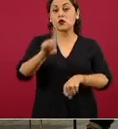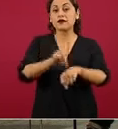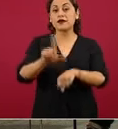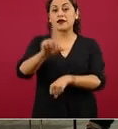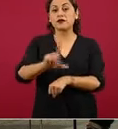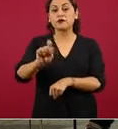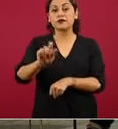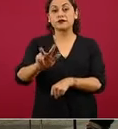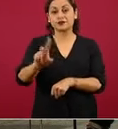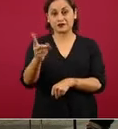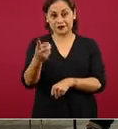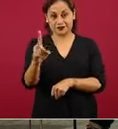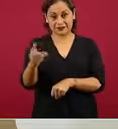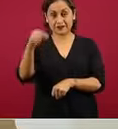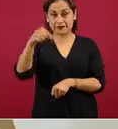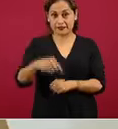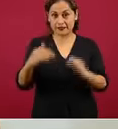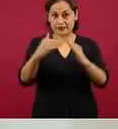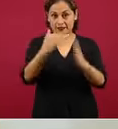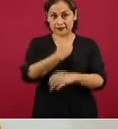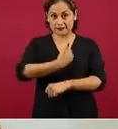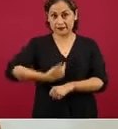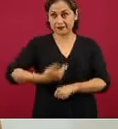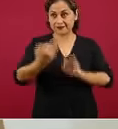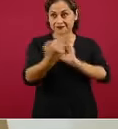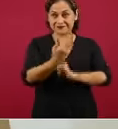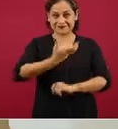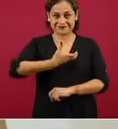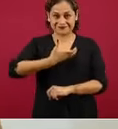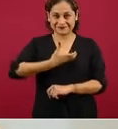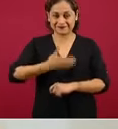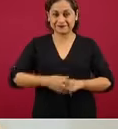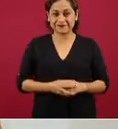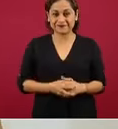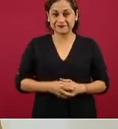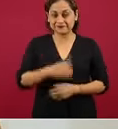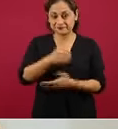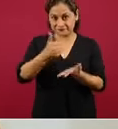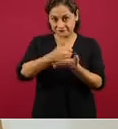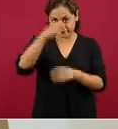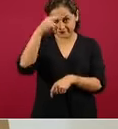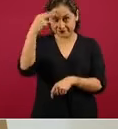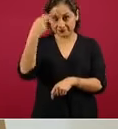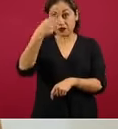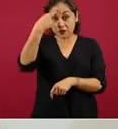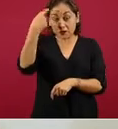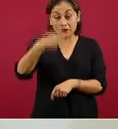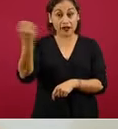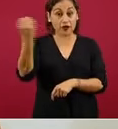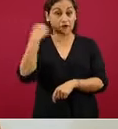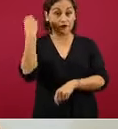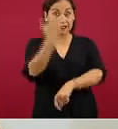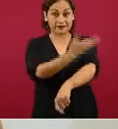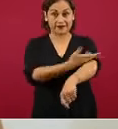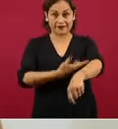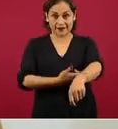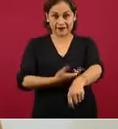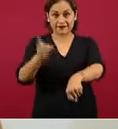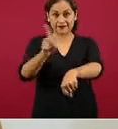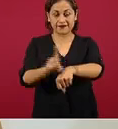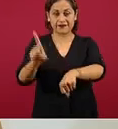de diciembre, estamos aquí en Palacio Nacional justo para la conferencia vespertina de todos los días para